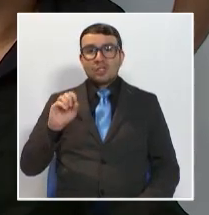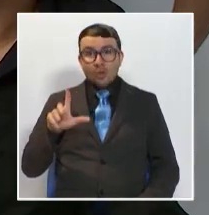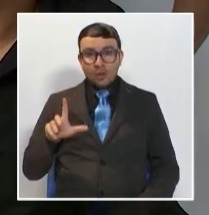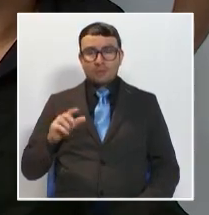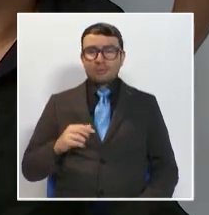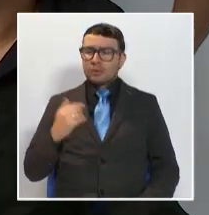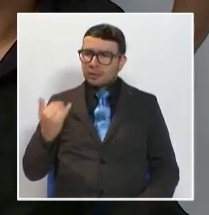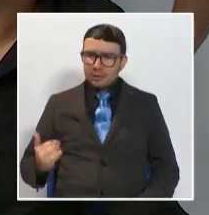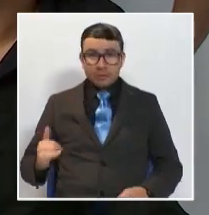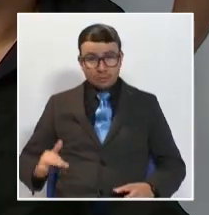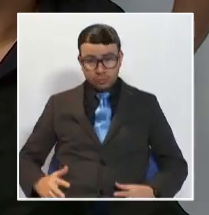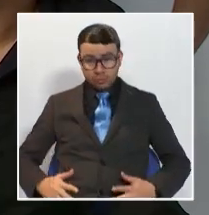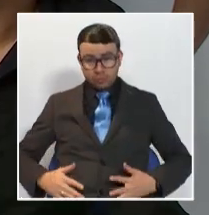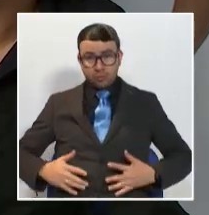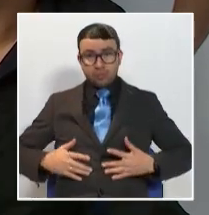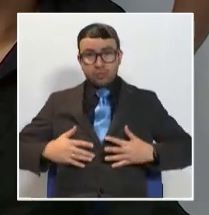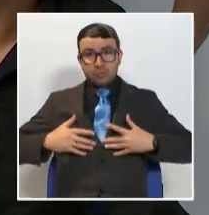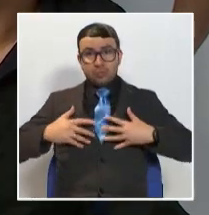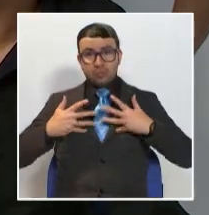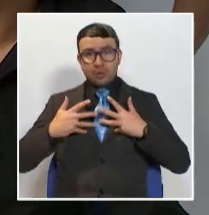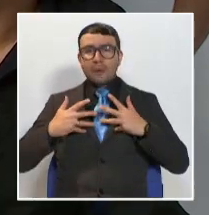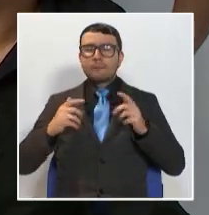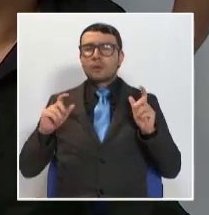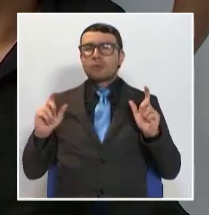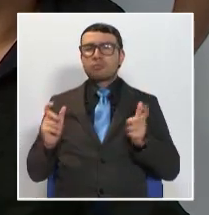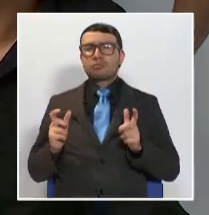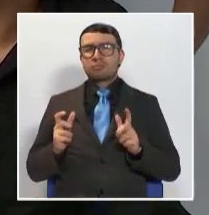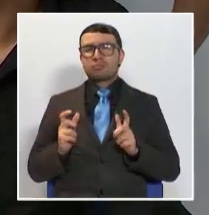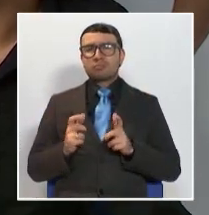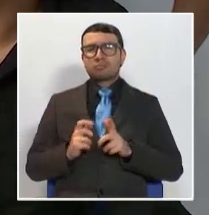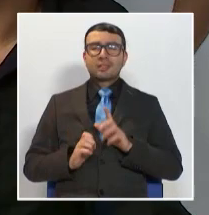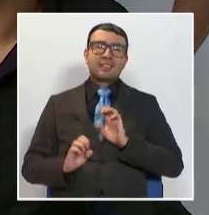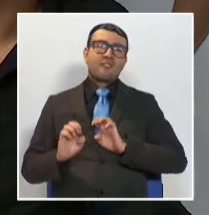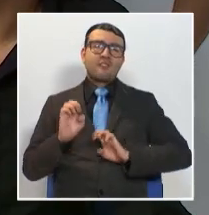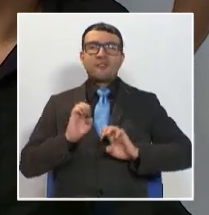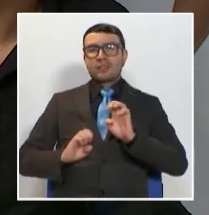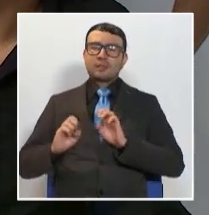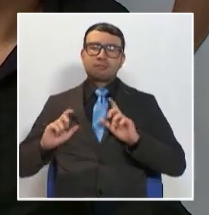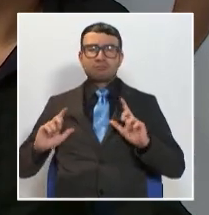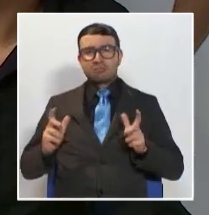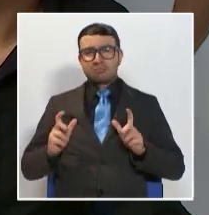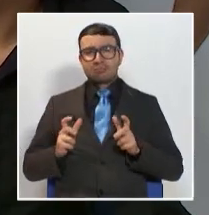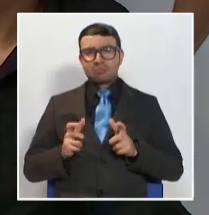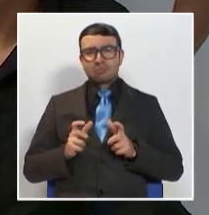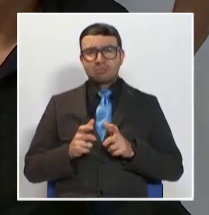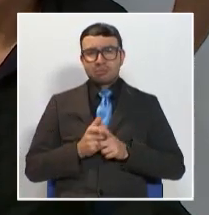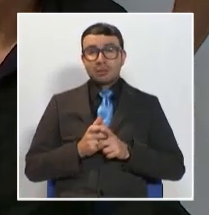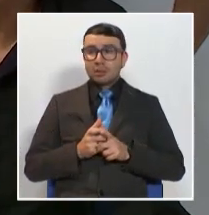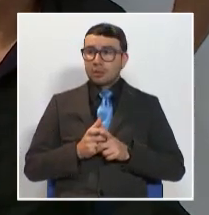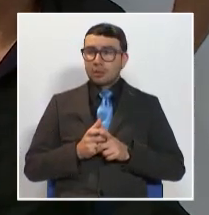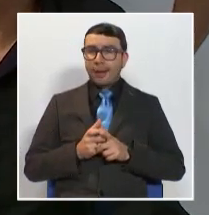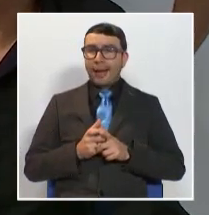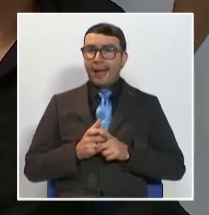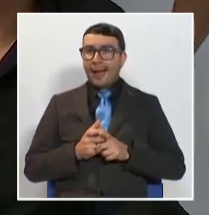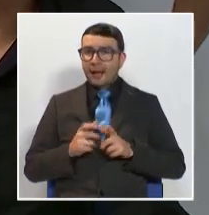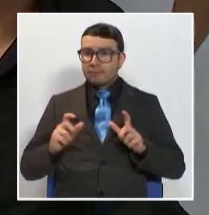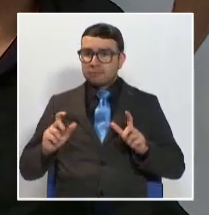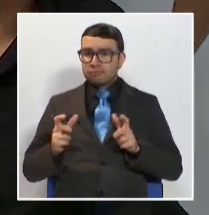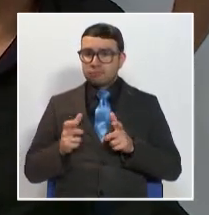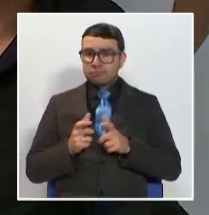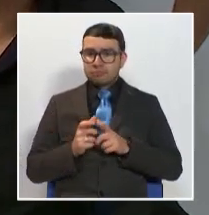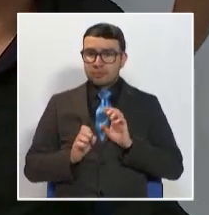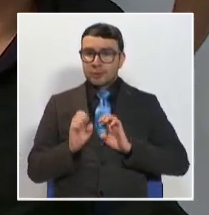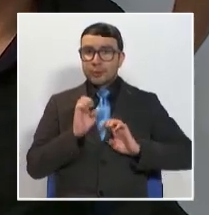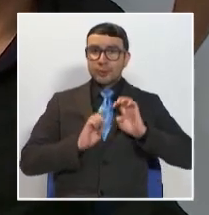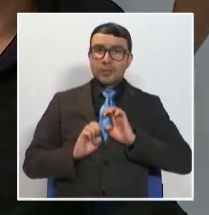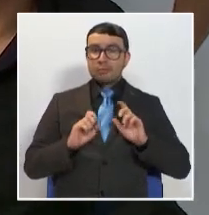que produce disminución de las defensas del sistema inmunológico. Al perder, digamos, este control inmunológico, hay ciertas